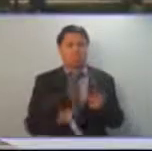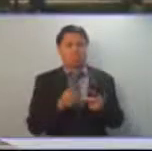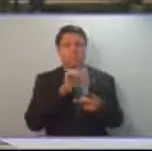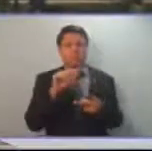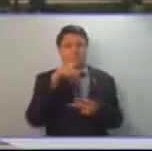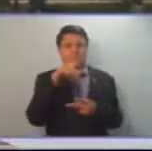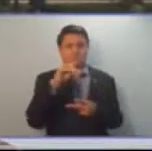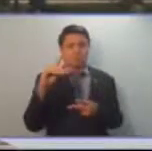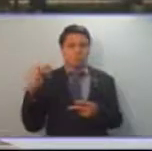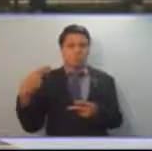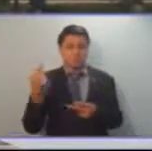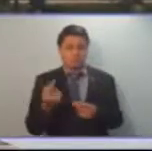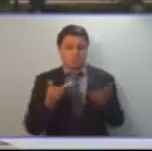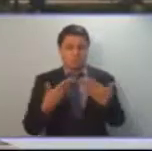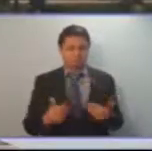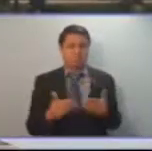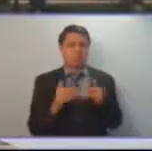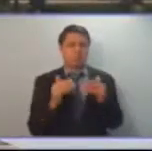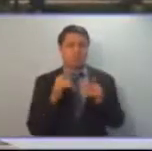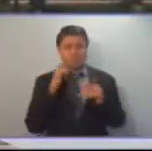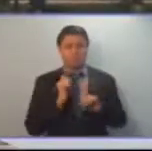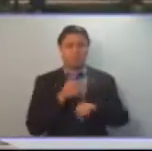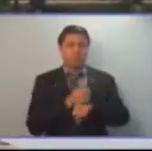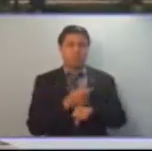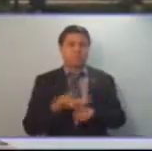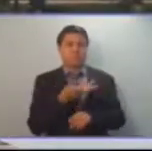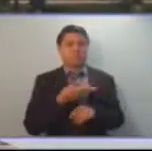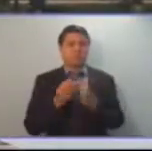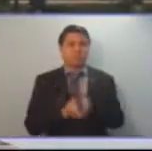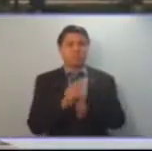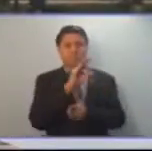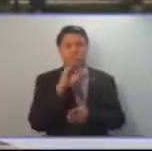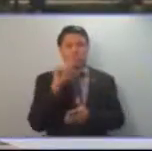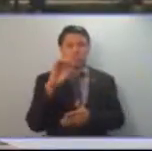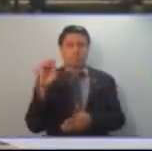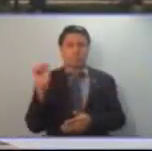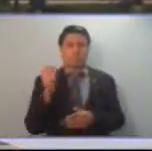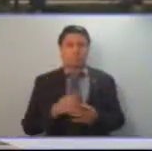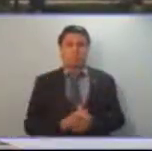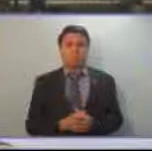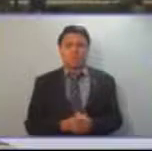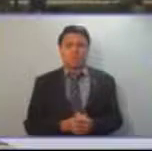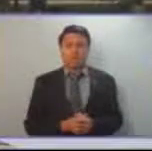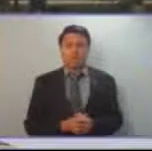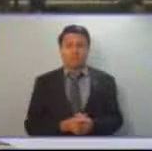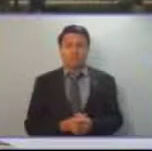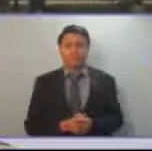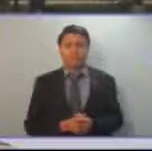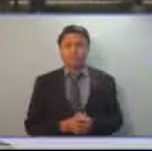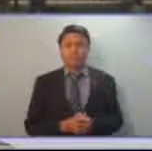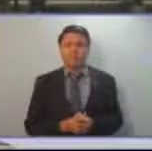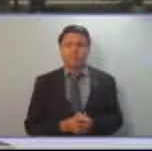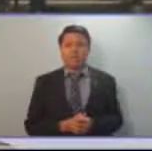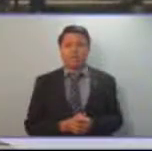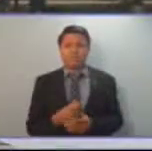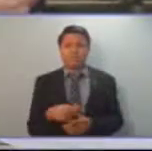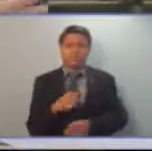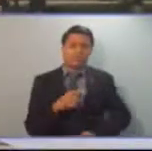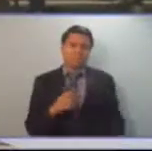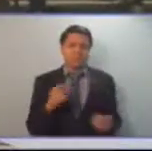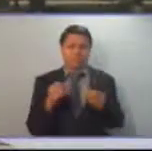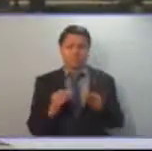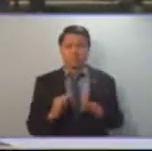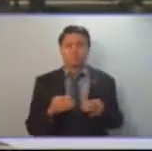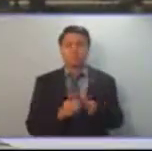de los Derechos Humanos. O sea, al redefinir los roles de la Fuerza Armada, pues terminó aquella etapa en la que una reunión